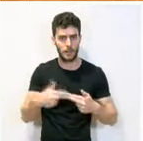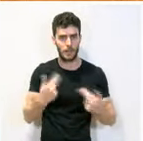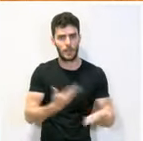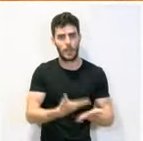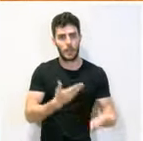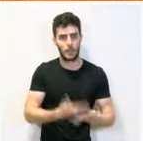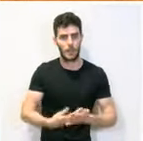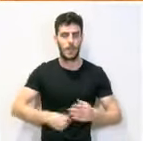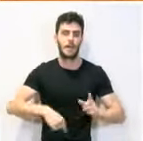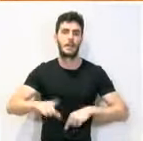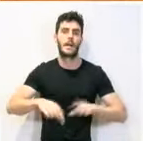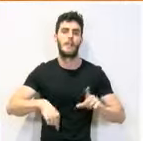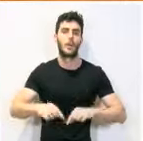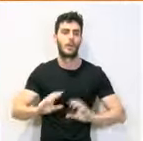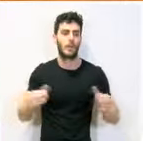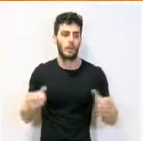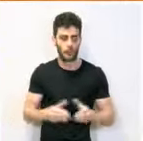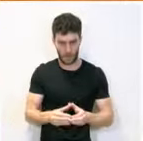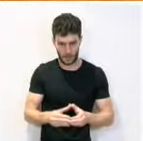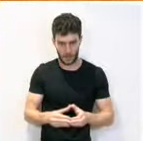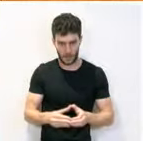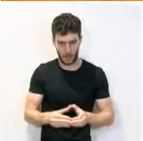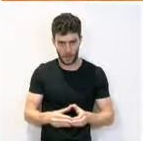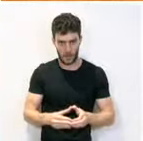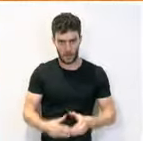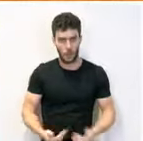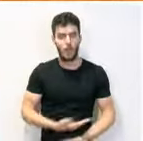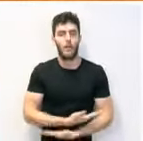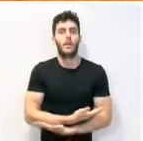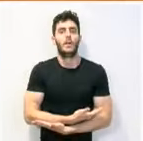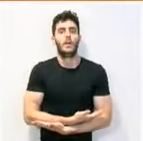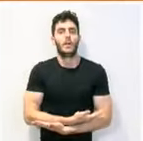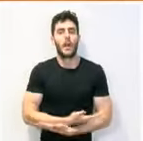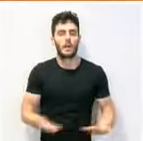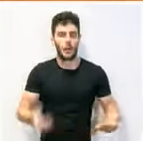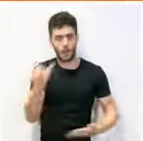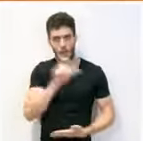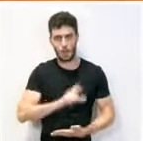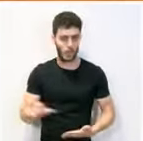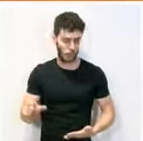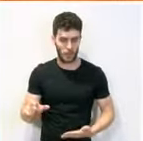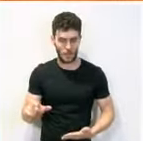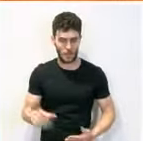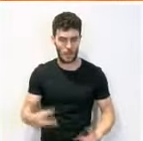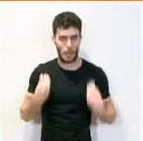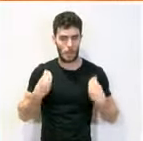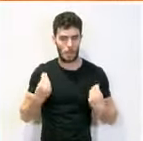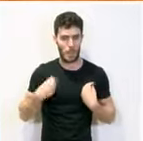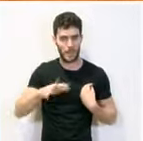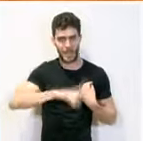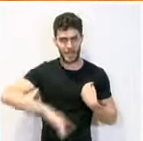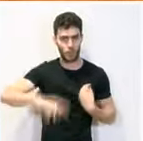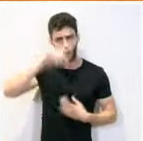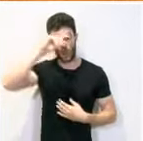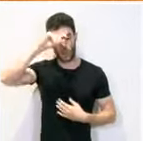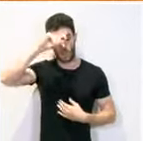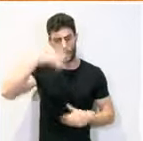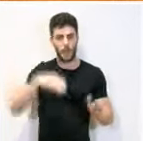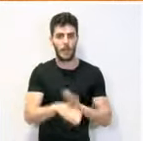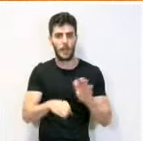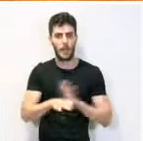ese transporte colectivo, ese garantizar que las personas que viven en el entorno rural tienen